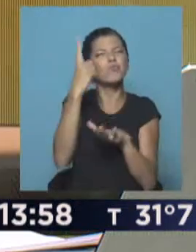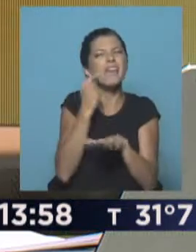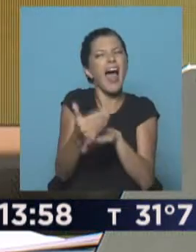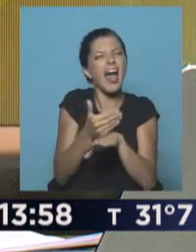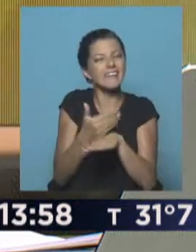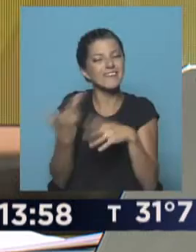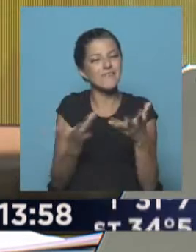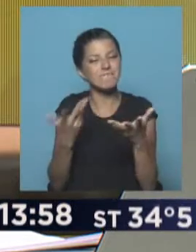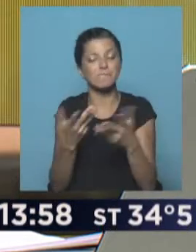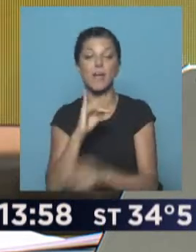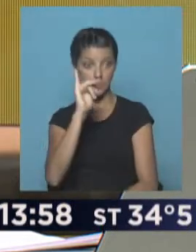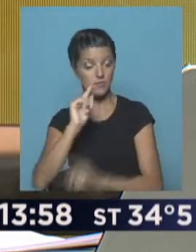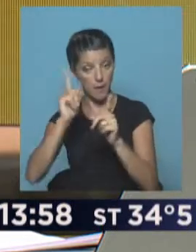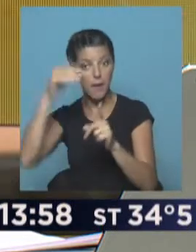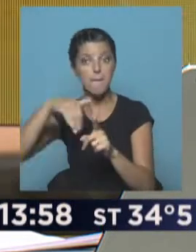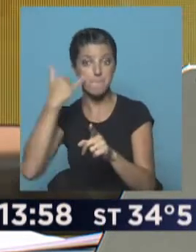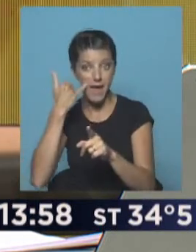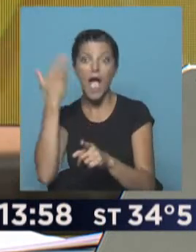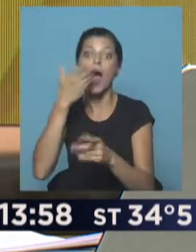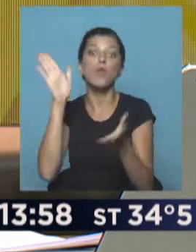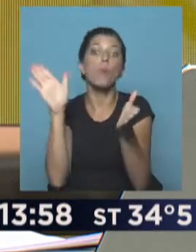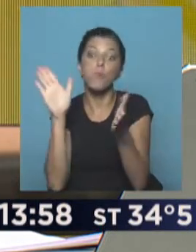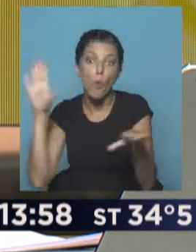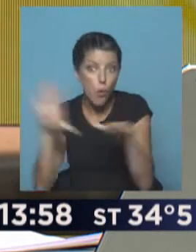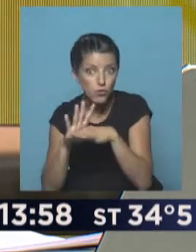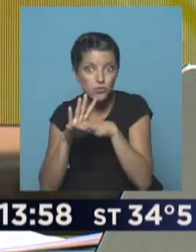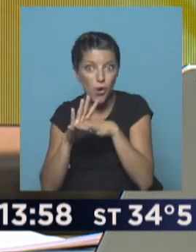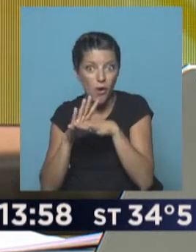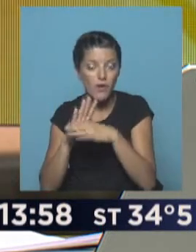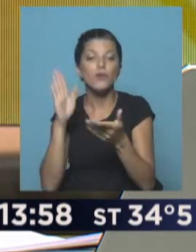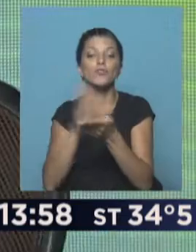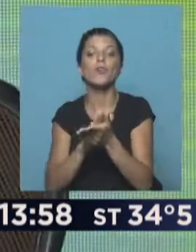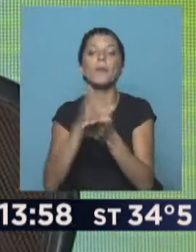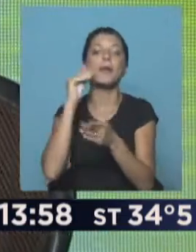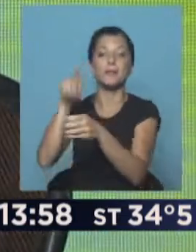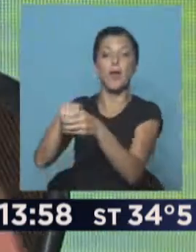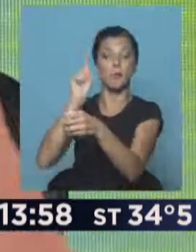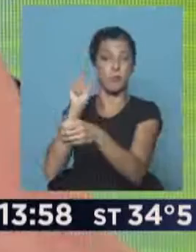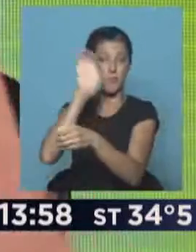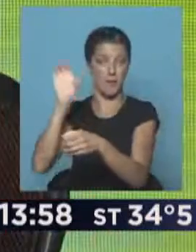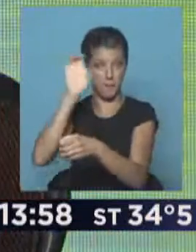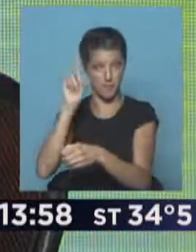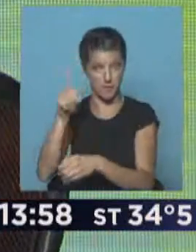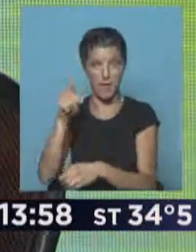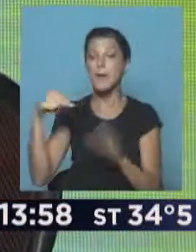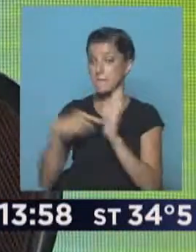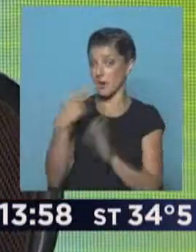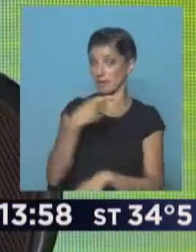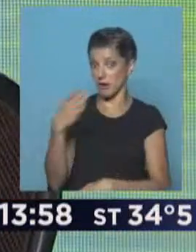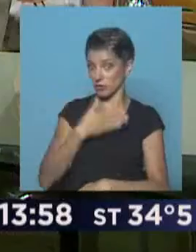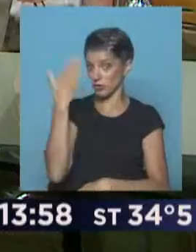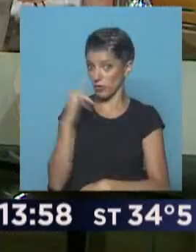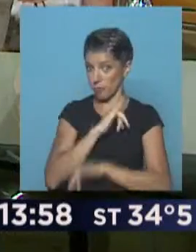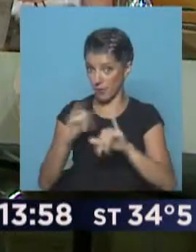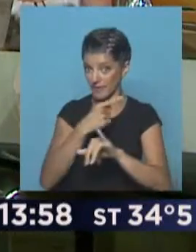señales. También Theresa May habló del Brexit justo en la semana en la que... Pero Theresa May habló en la semana que nosotros lo habíamos anunciado la